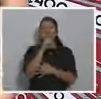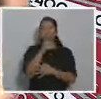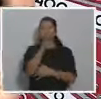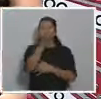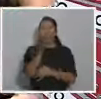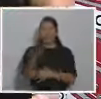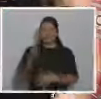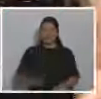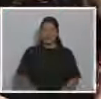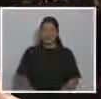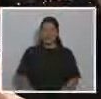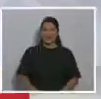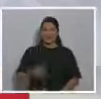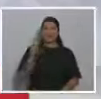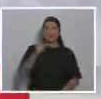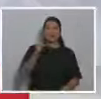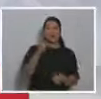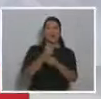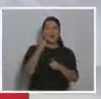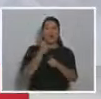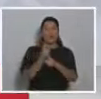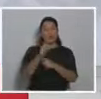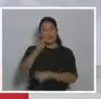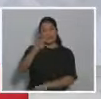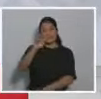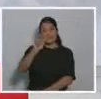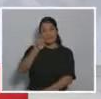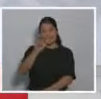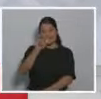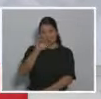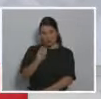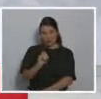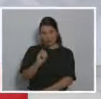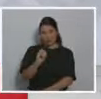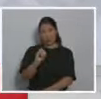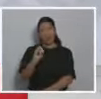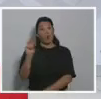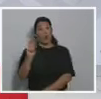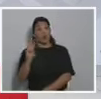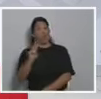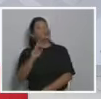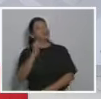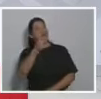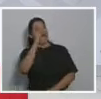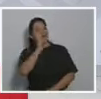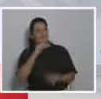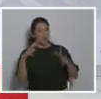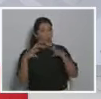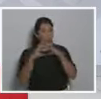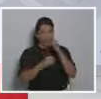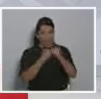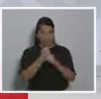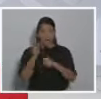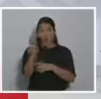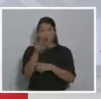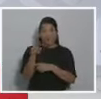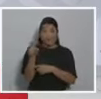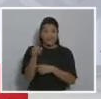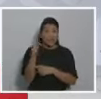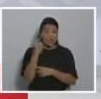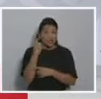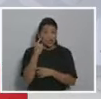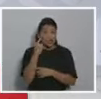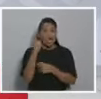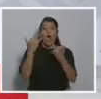bendiciones. Así es, y Mauricio, bueno. Ah, hoy Güell cumplió años ayer, nuestro compañero de sonido, ahorita está en la